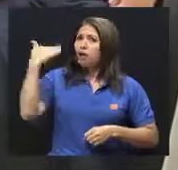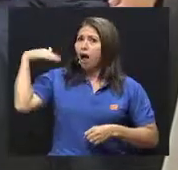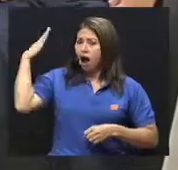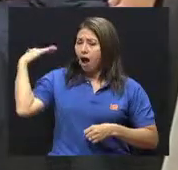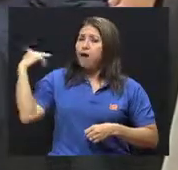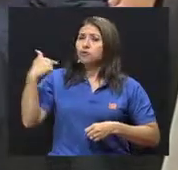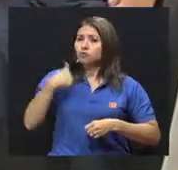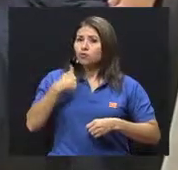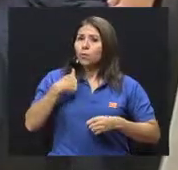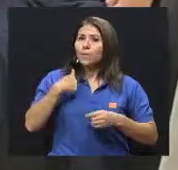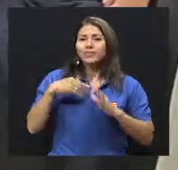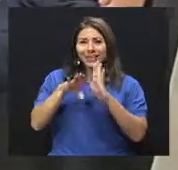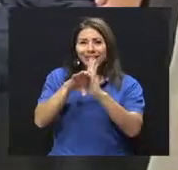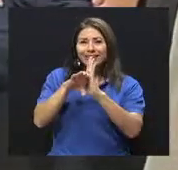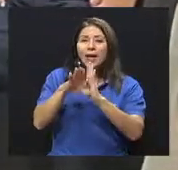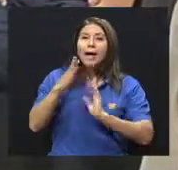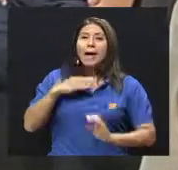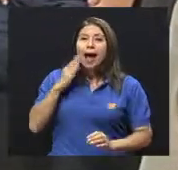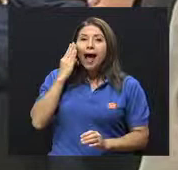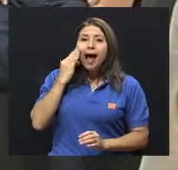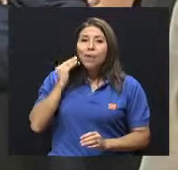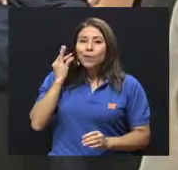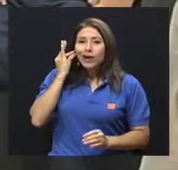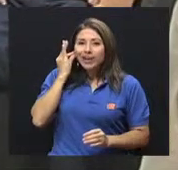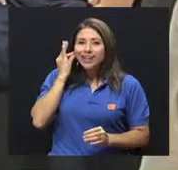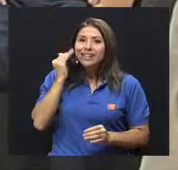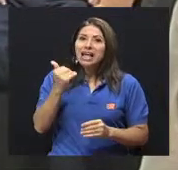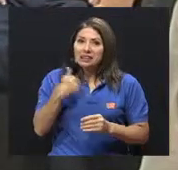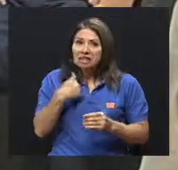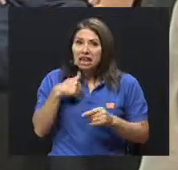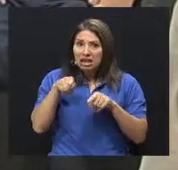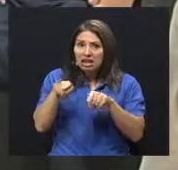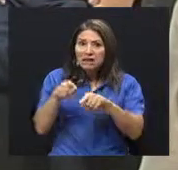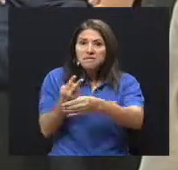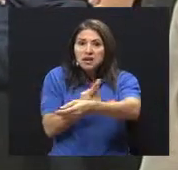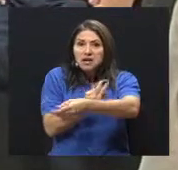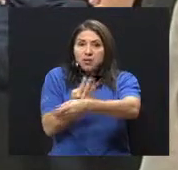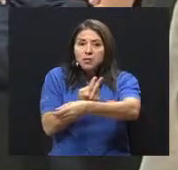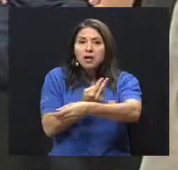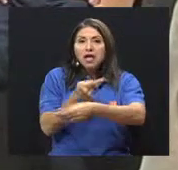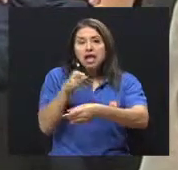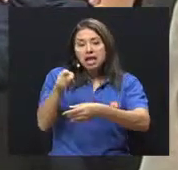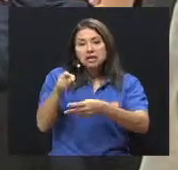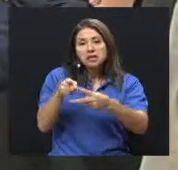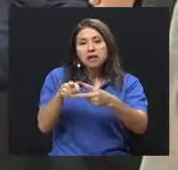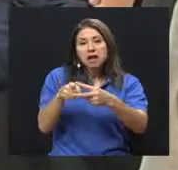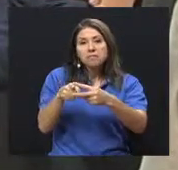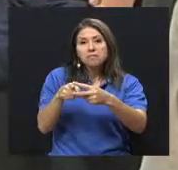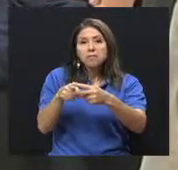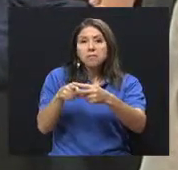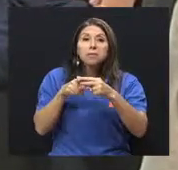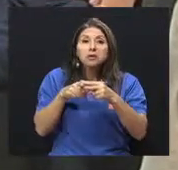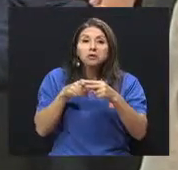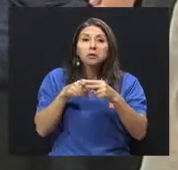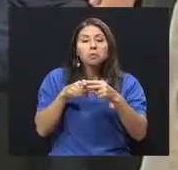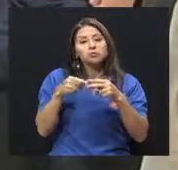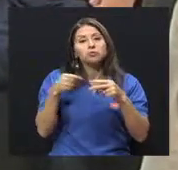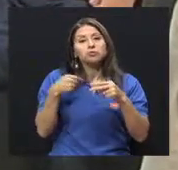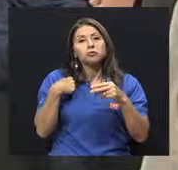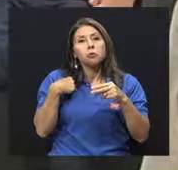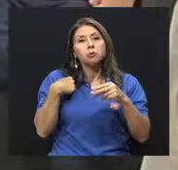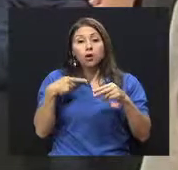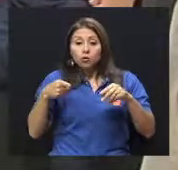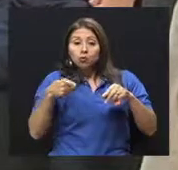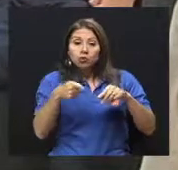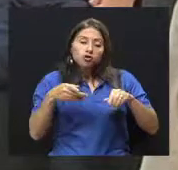vez en mi casa, es que mi abuelita tiene ahí unas verduras. Entonces ella me prestó y yo cogí un cuchillo de